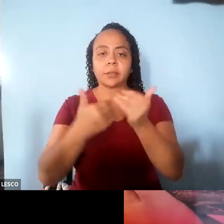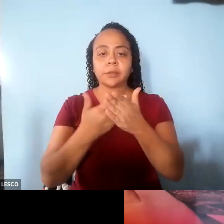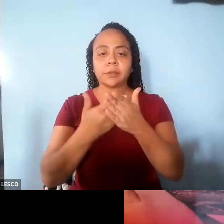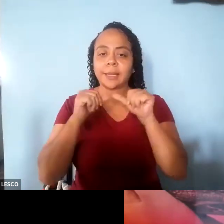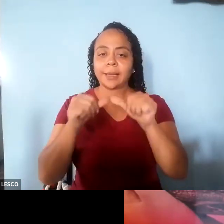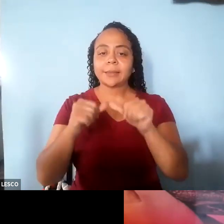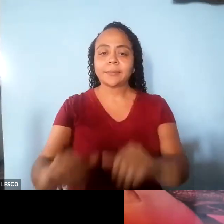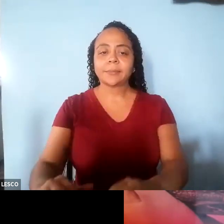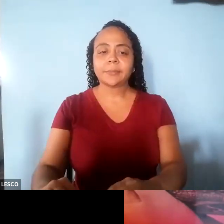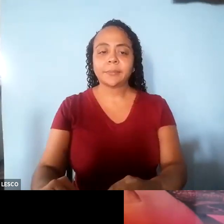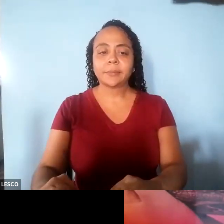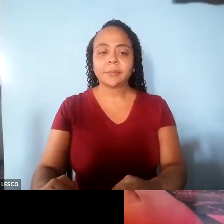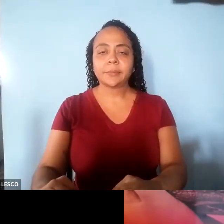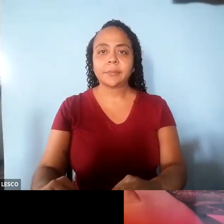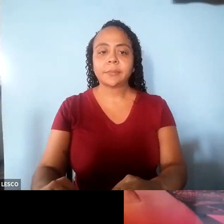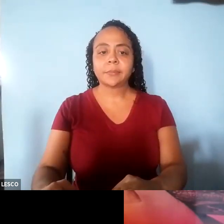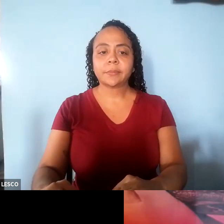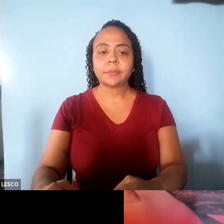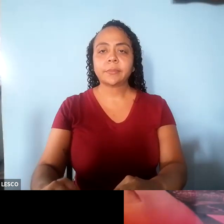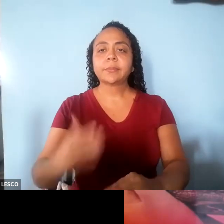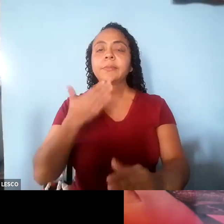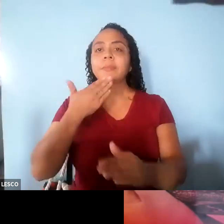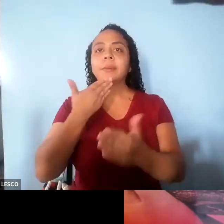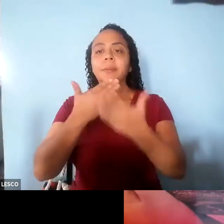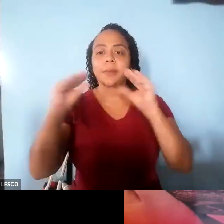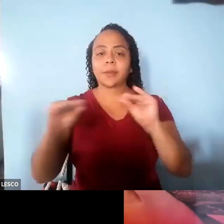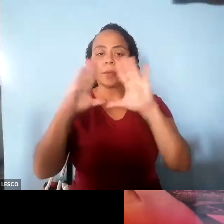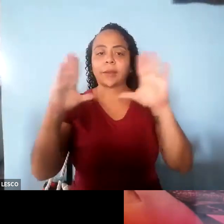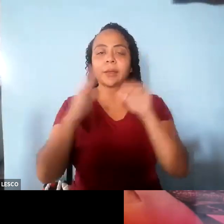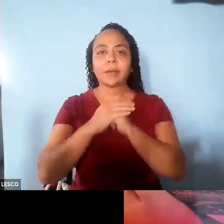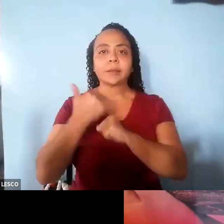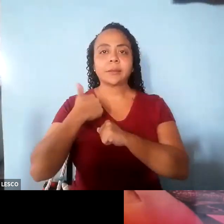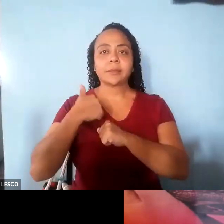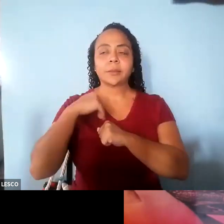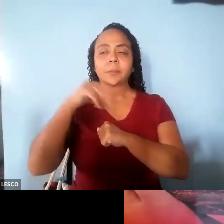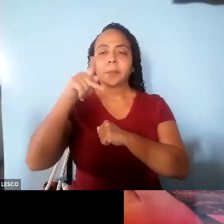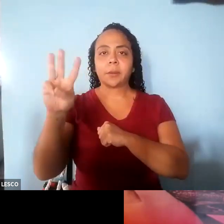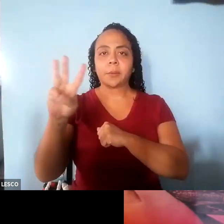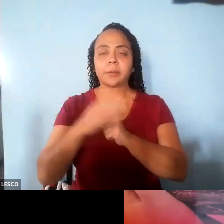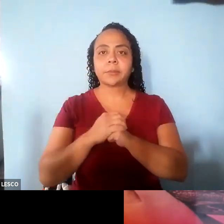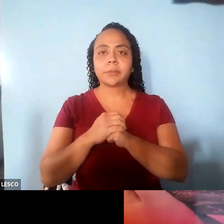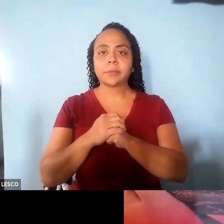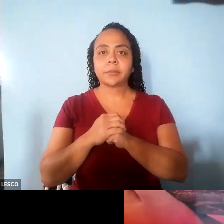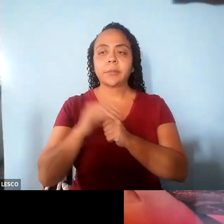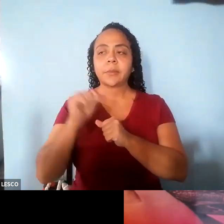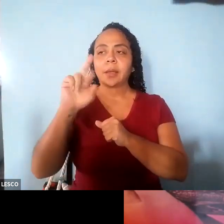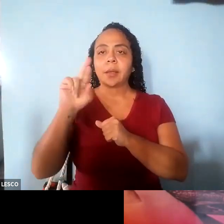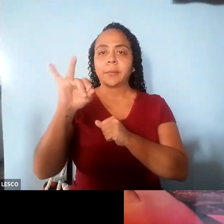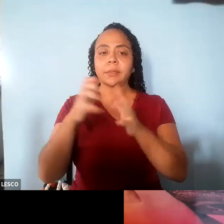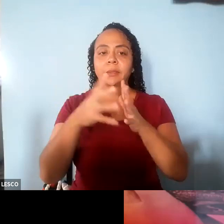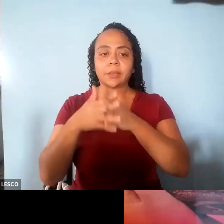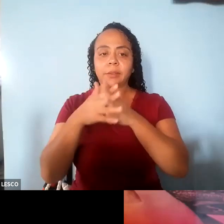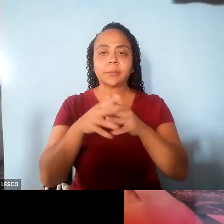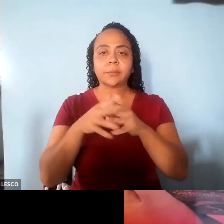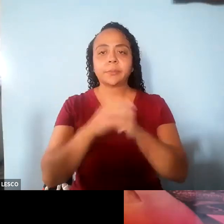claudia muchas gracias gracias muy buenos días estimado señor peter williams si yo te arrays eeuu estimado en